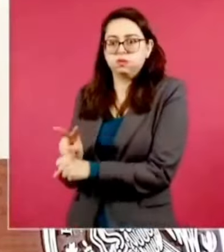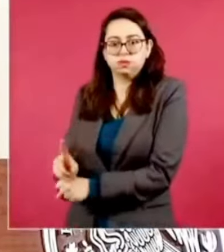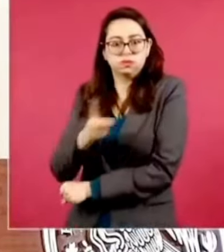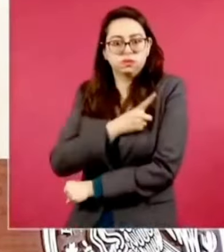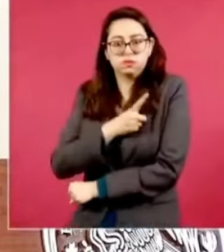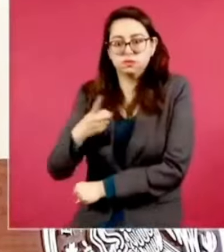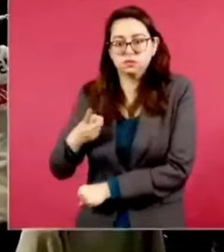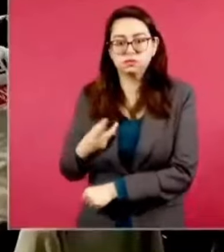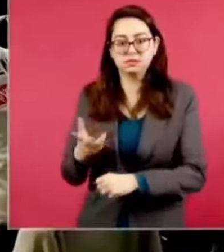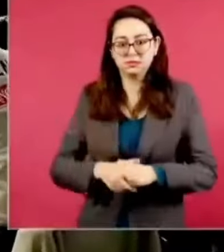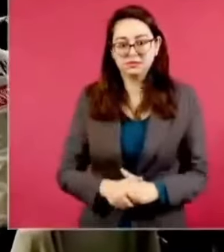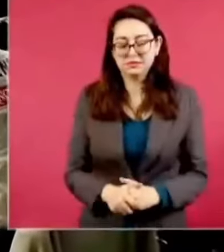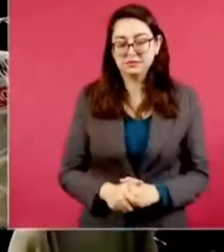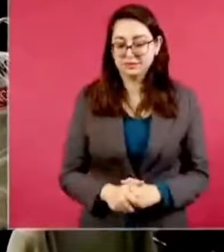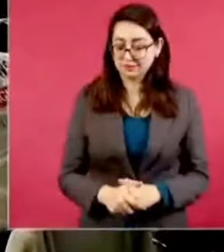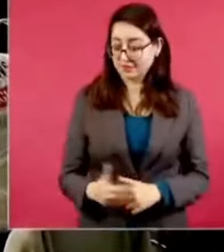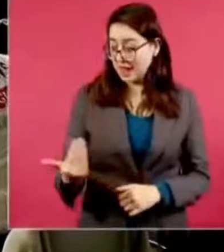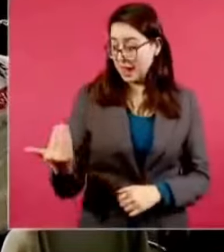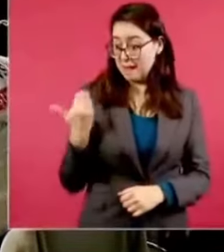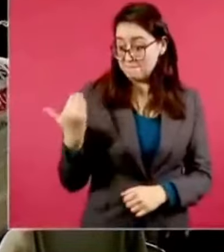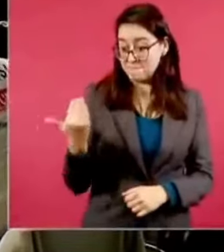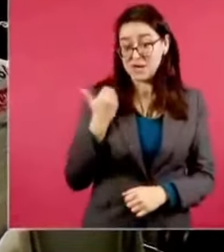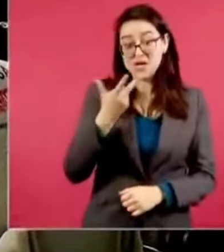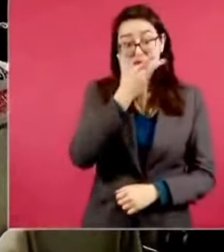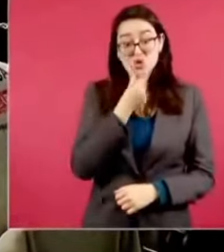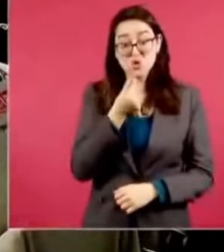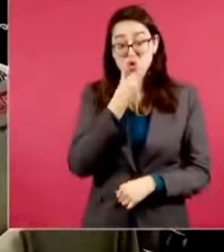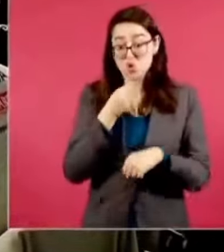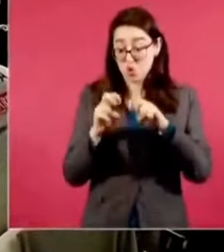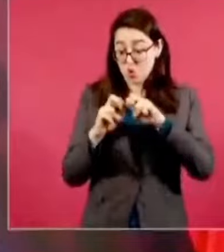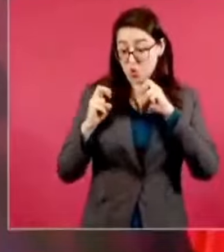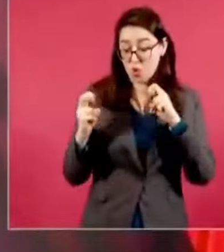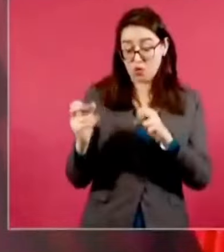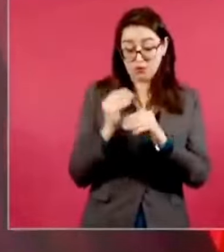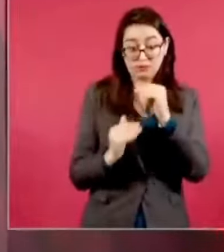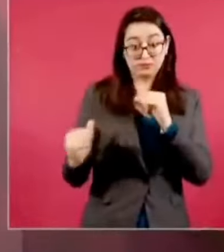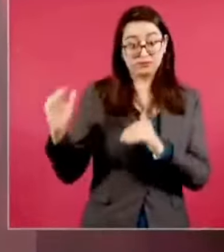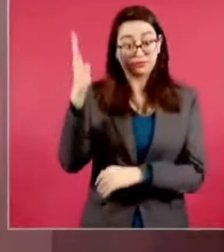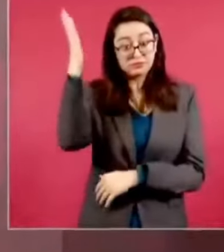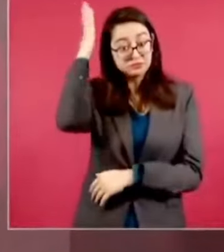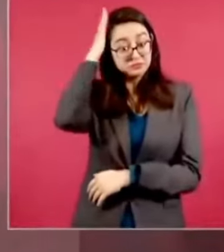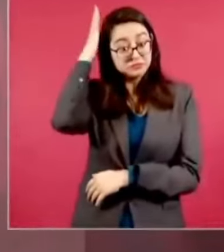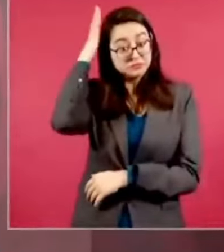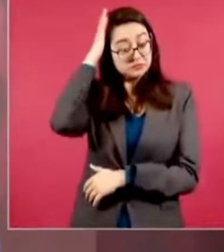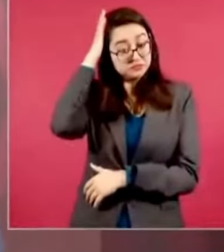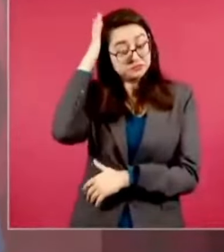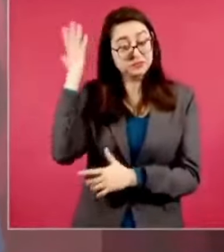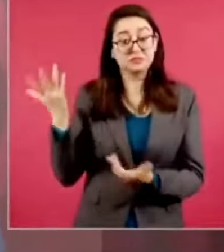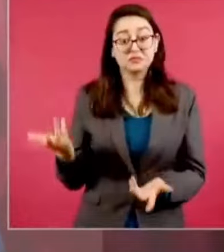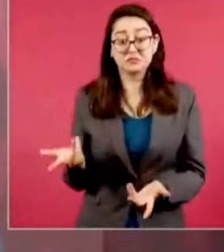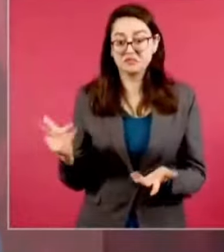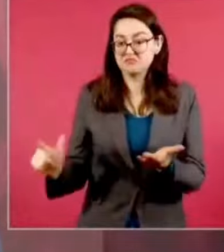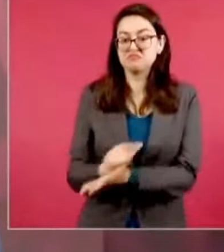Esto que hizo un ministro que anuló una ley,